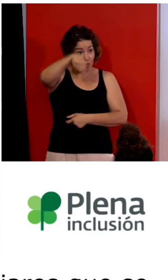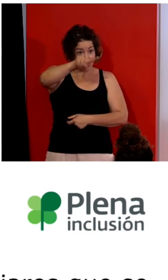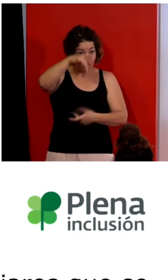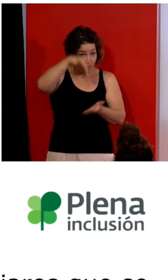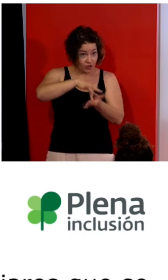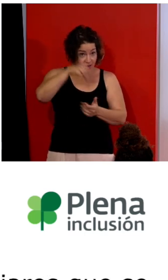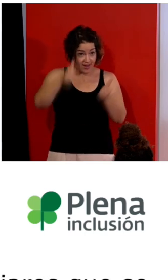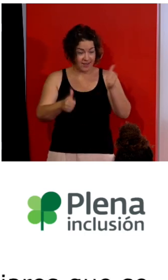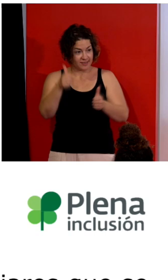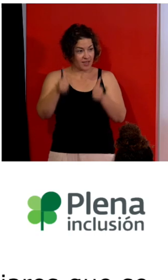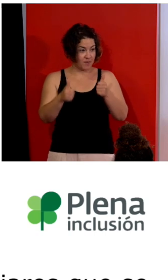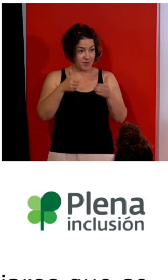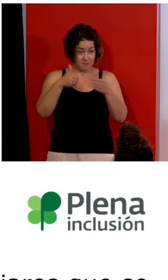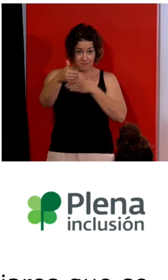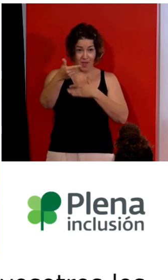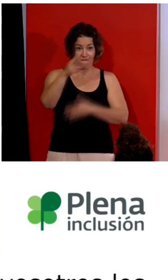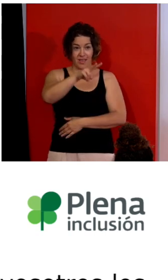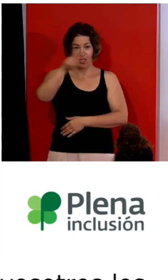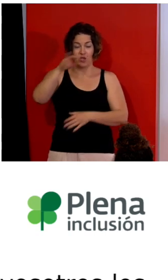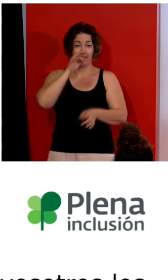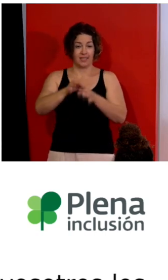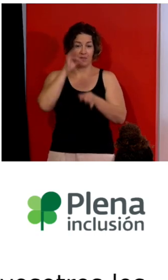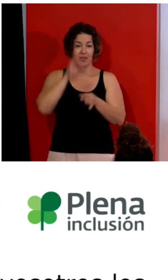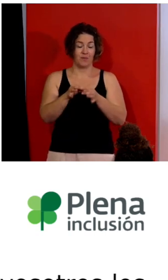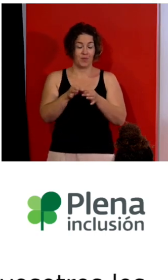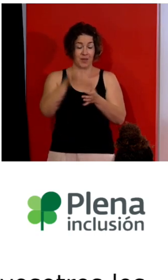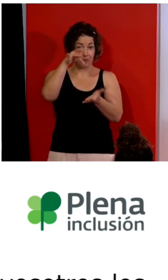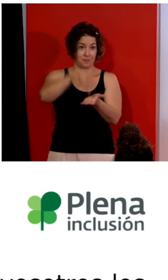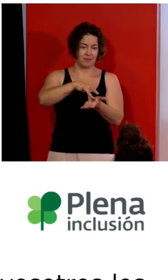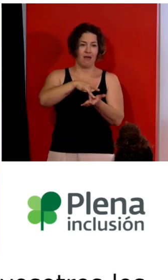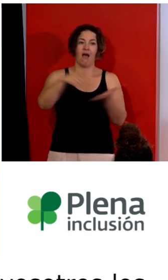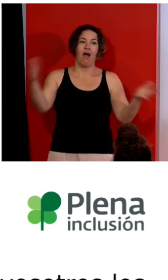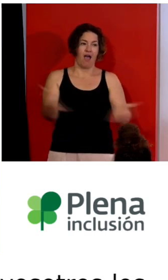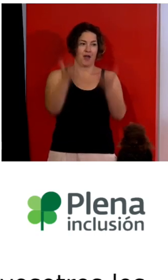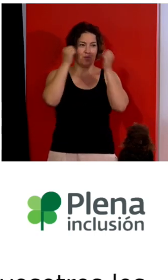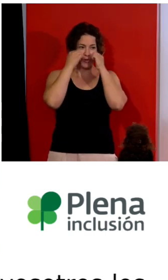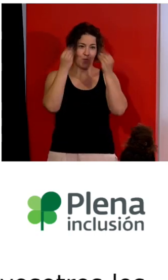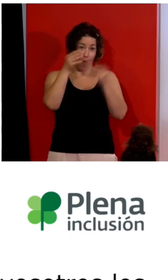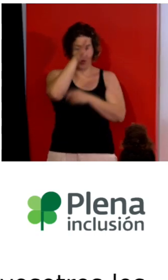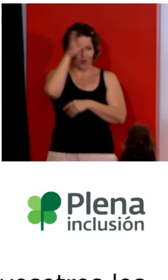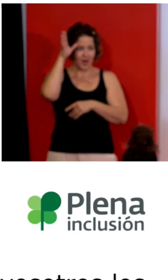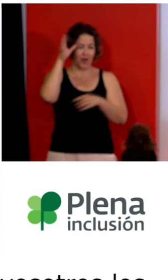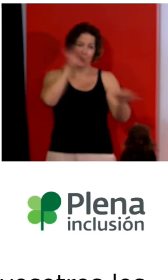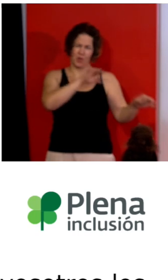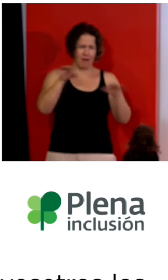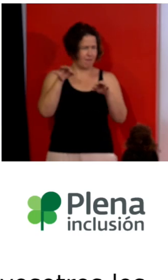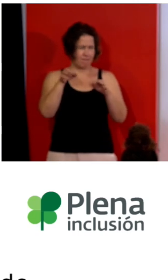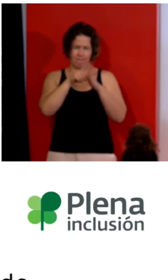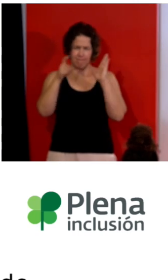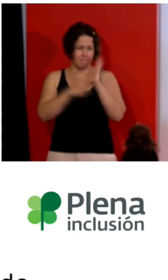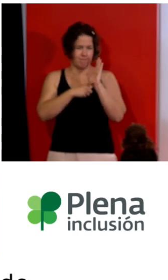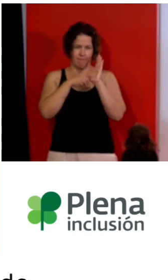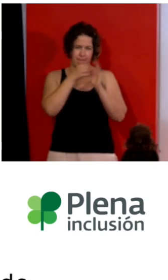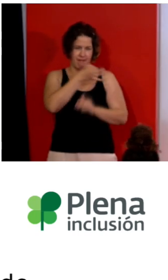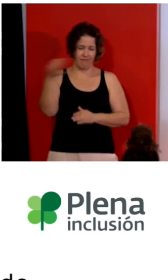os presentáis pues el próximo día 22 de septiembre, animaros a estudiar mucho este verano para prepararos a fondo.